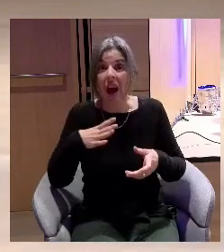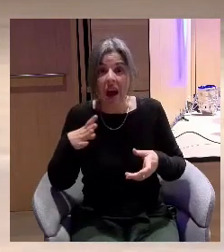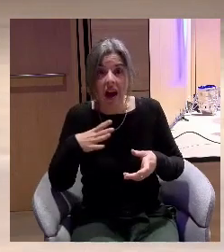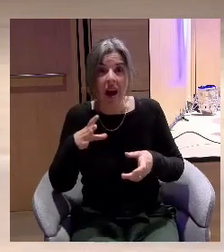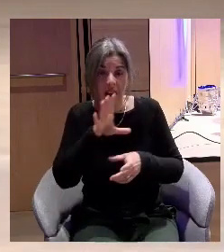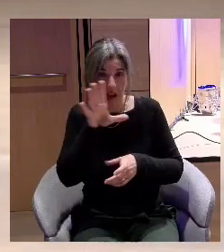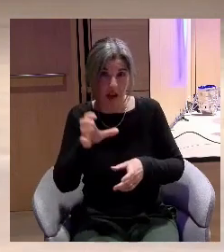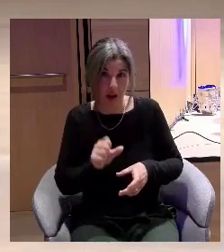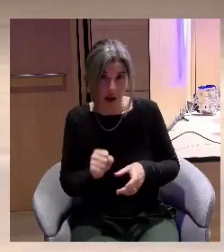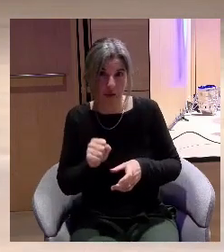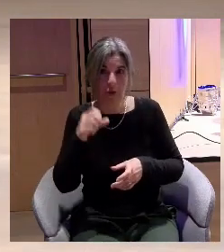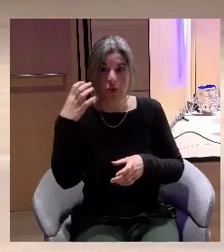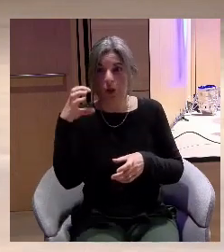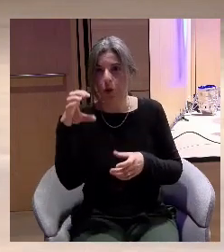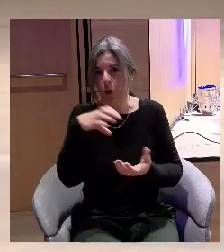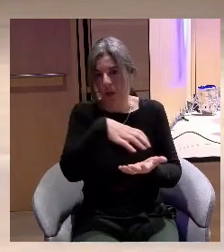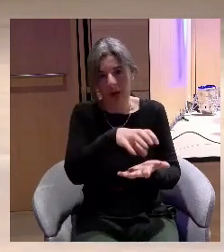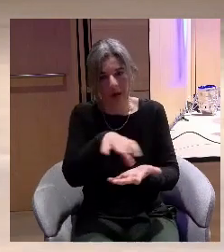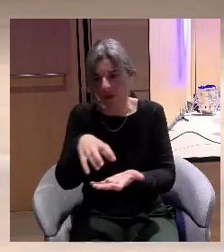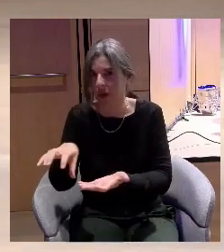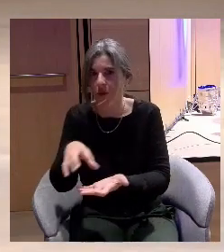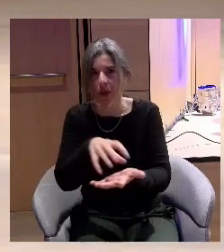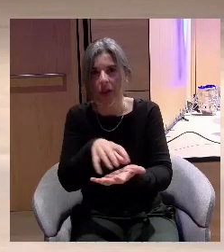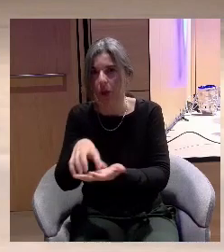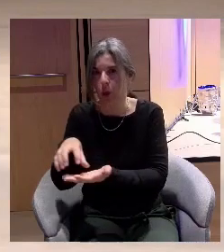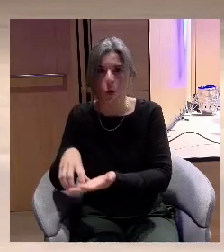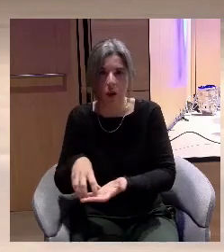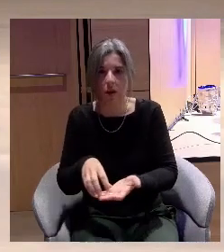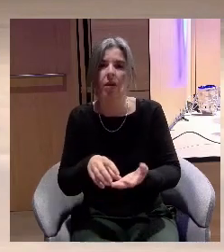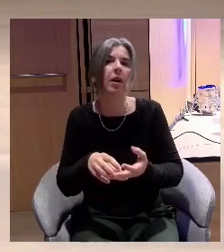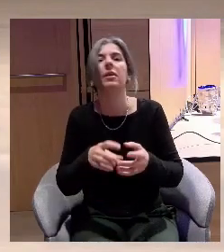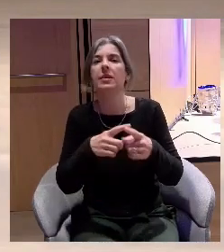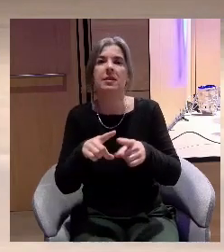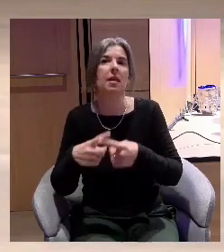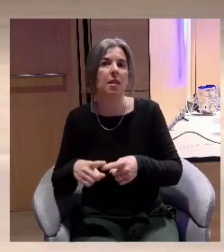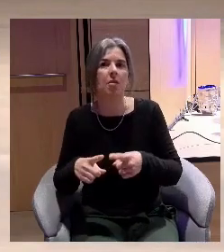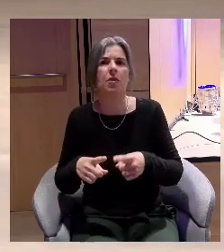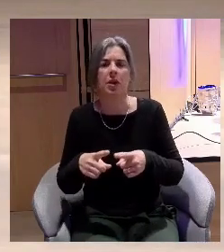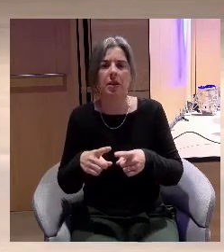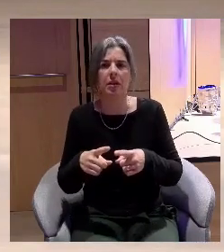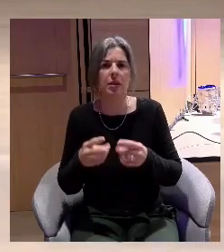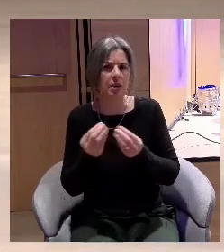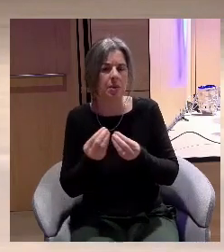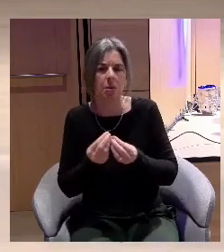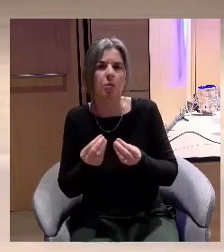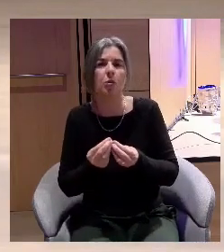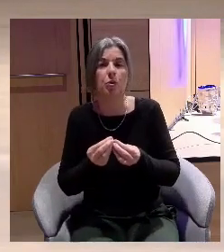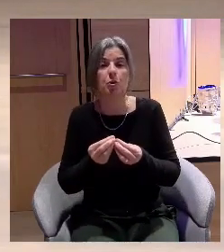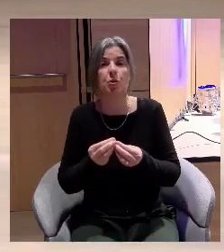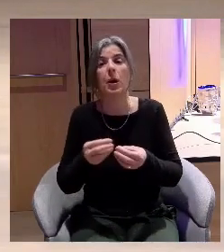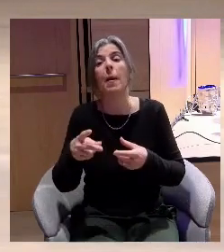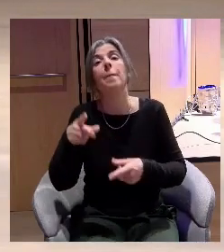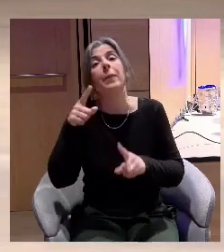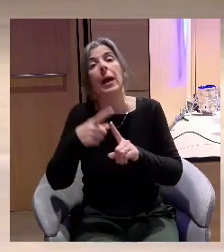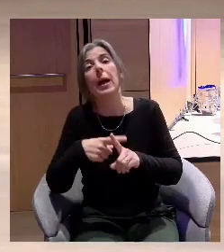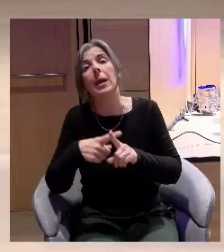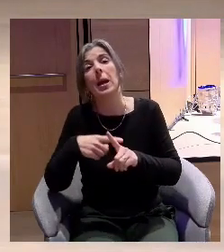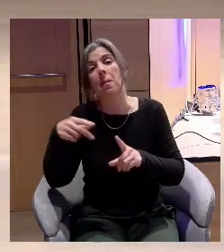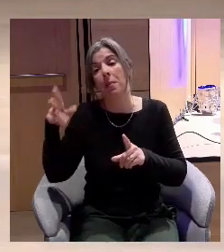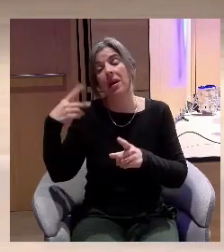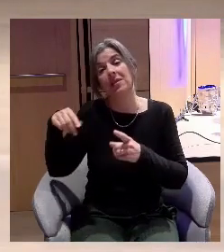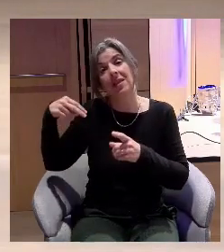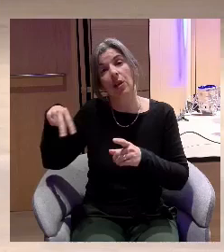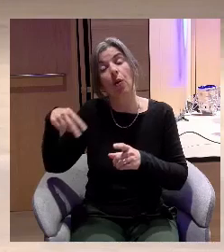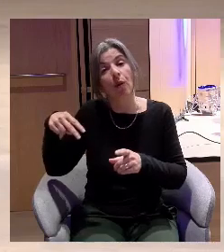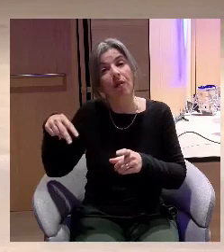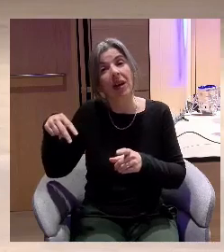de Colombia, entonces medirlo solamente con los datos de en el mes de noviembre se invirtieron $10, por decir cualquier